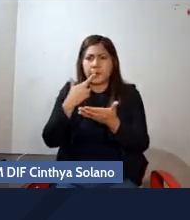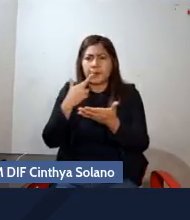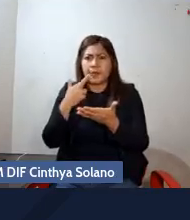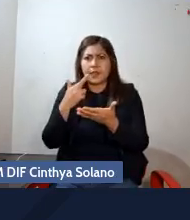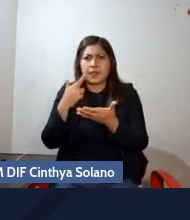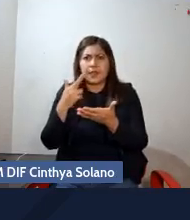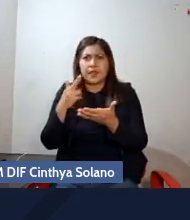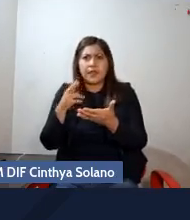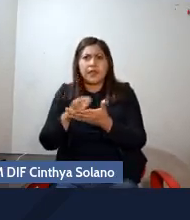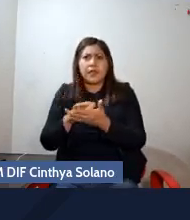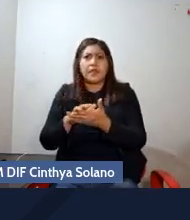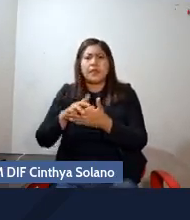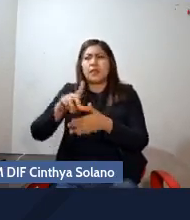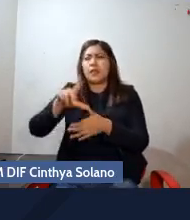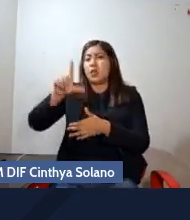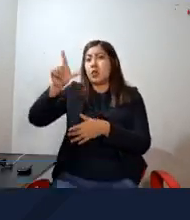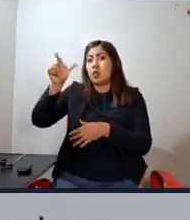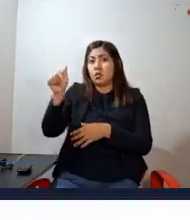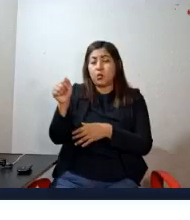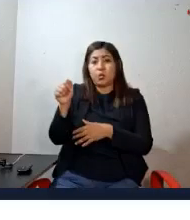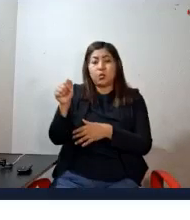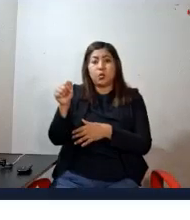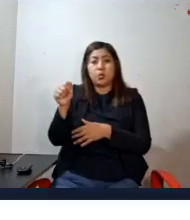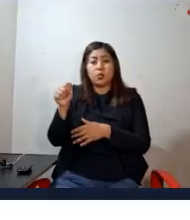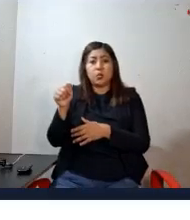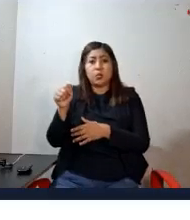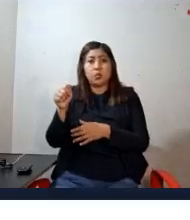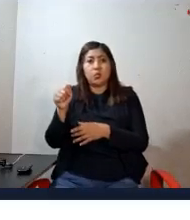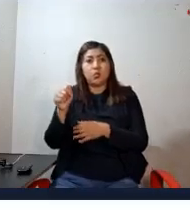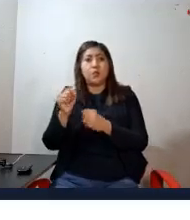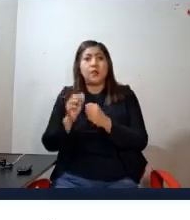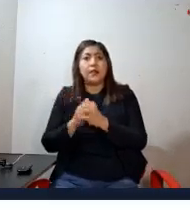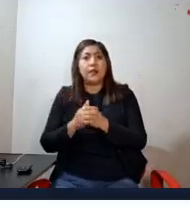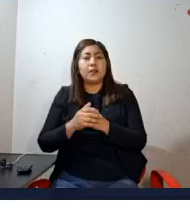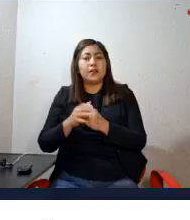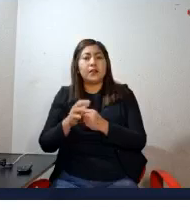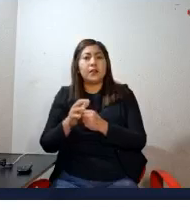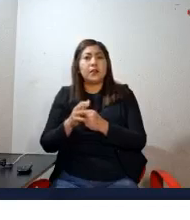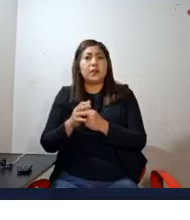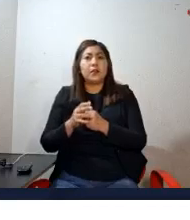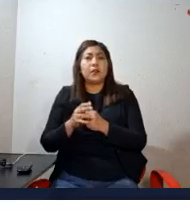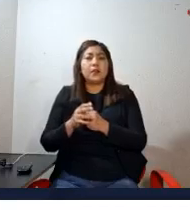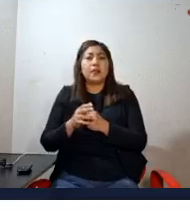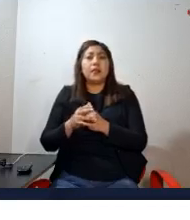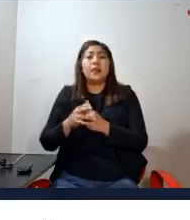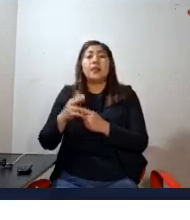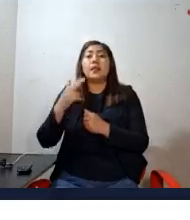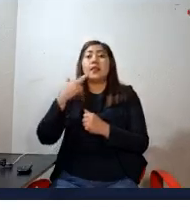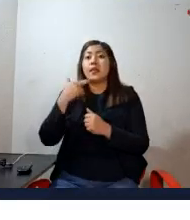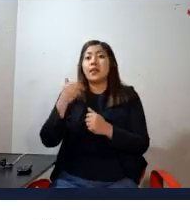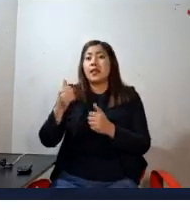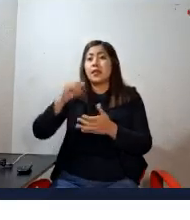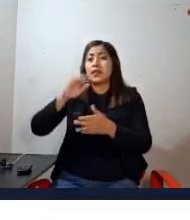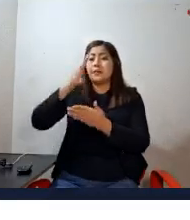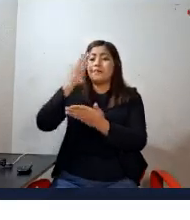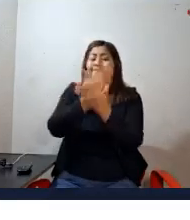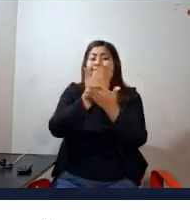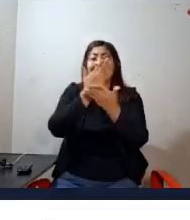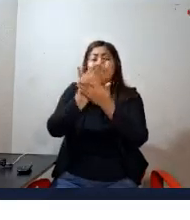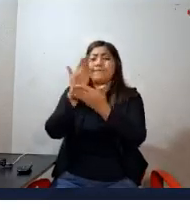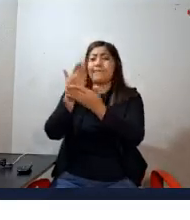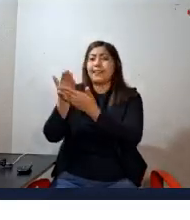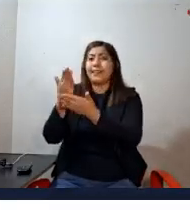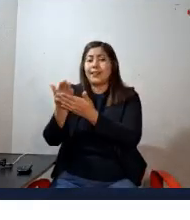comenzar a ver si es realmente evidencia que pueda servir a decirnos si se cometió o no el delito electoral.